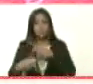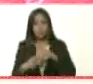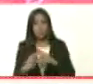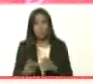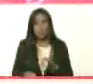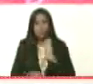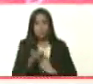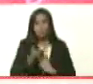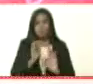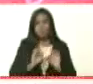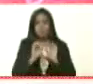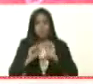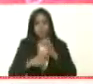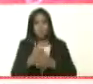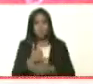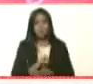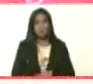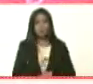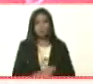para avanzar,